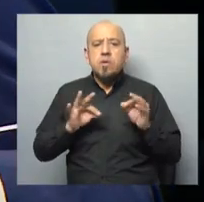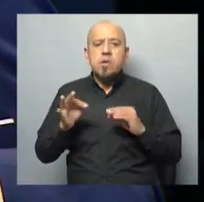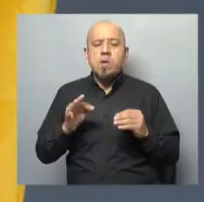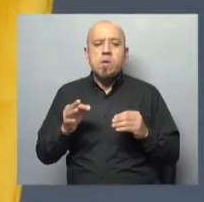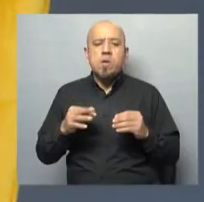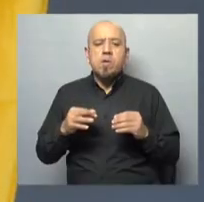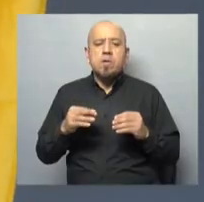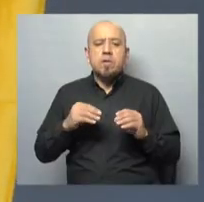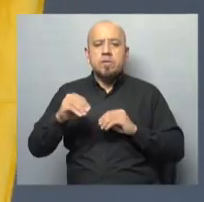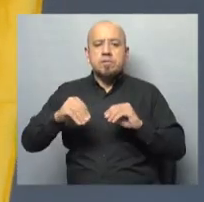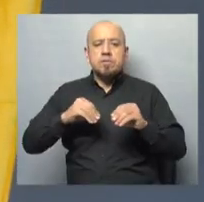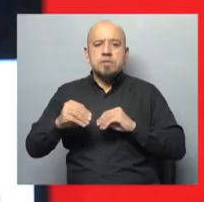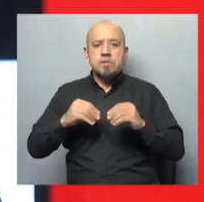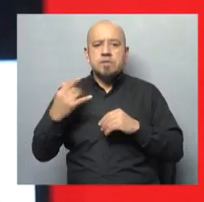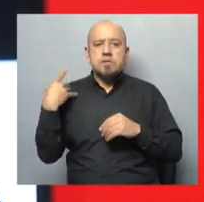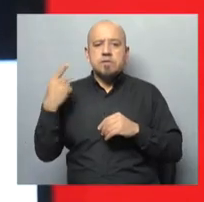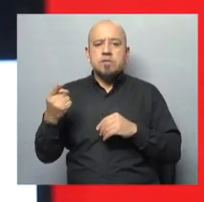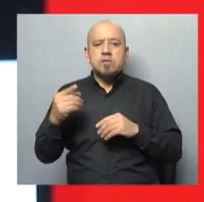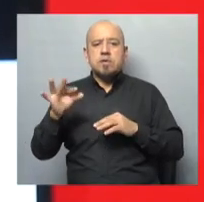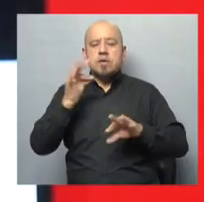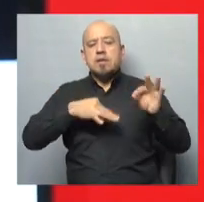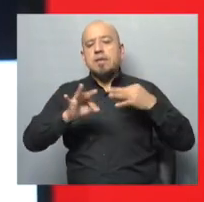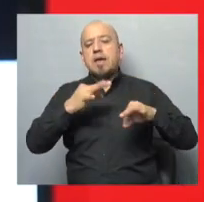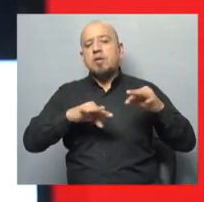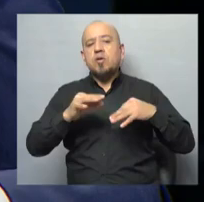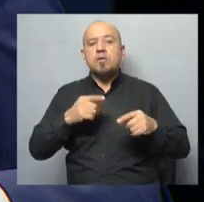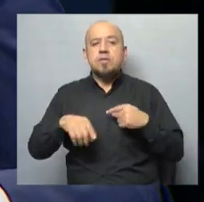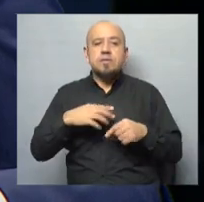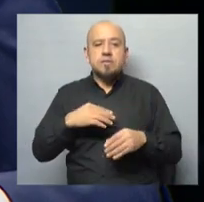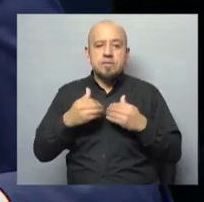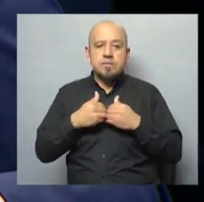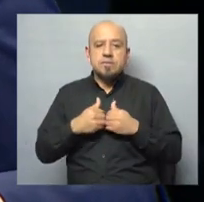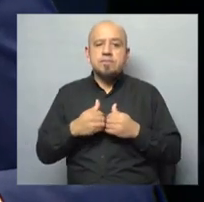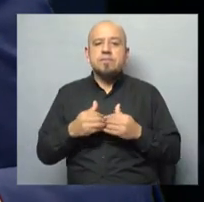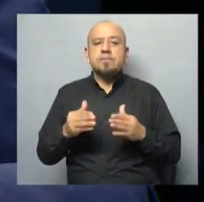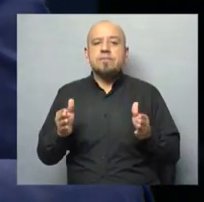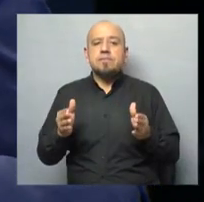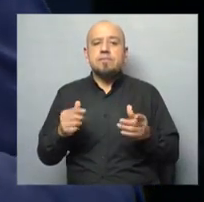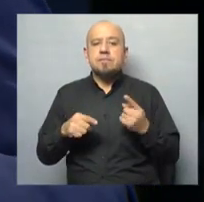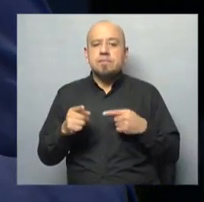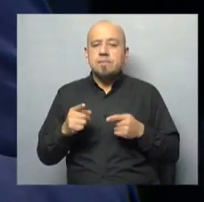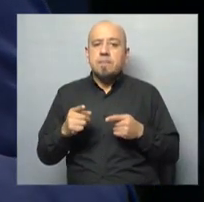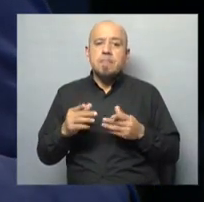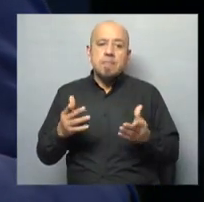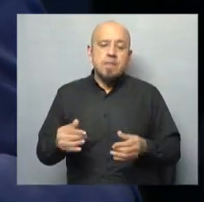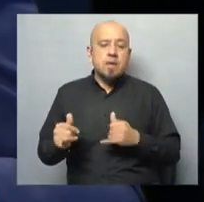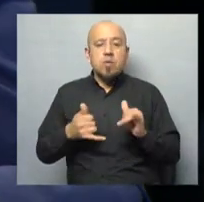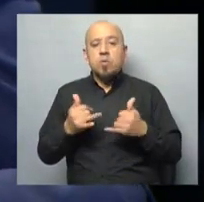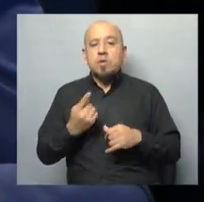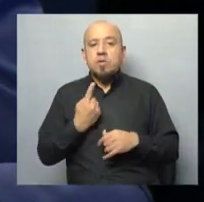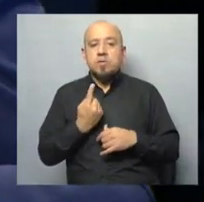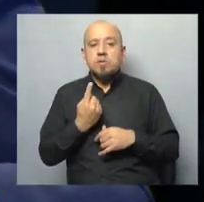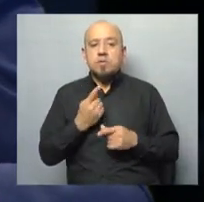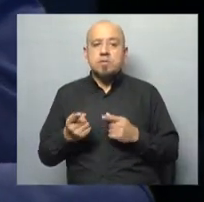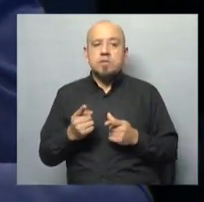negación sn la directora de teatro que empieza a las personas de repente retraída como decir bueno jugar solas